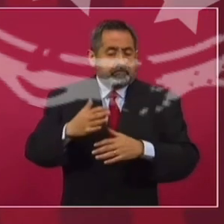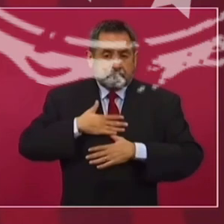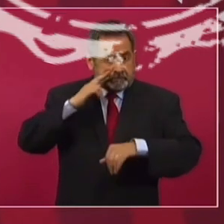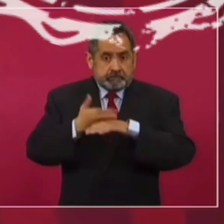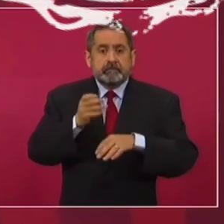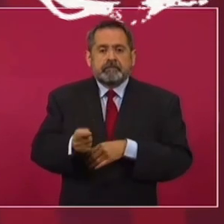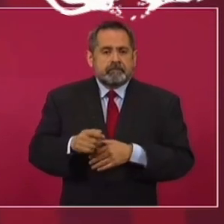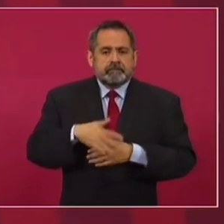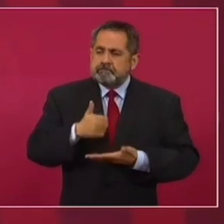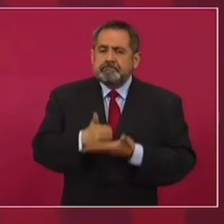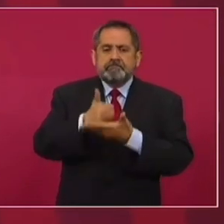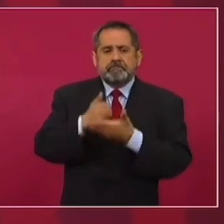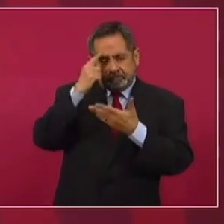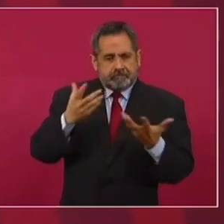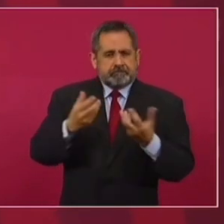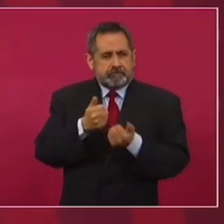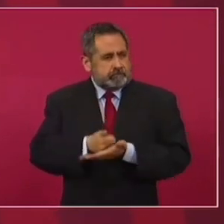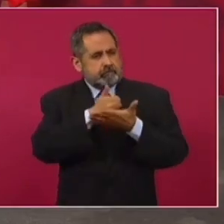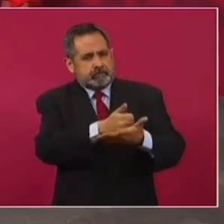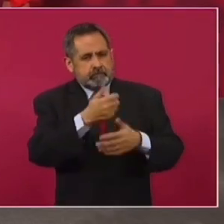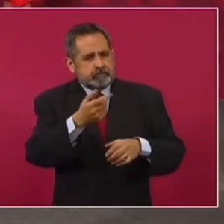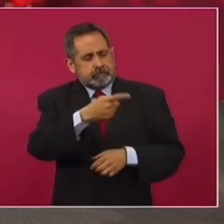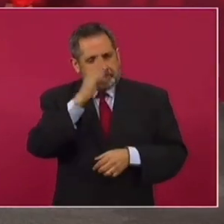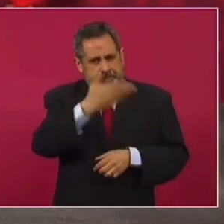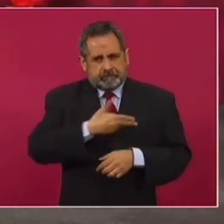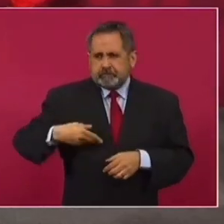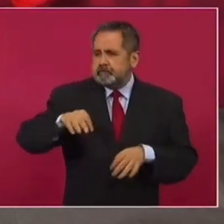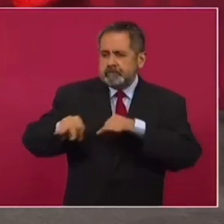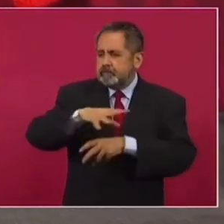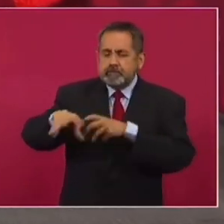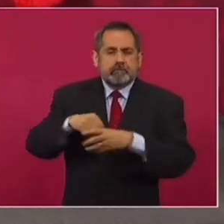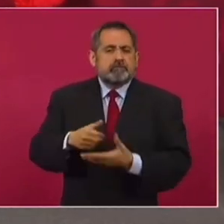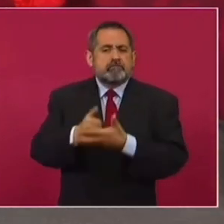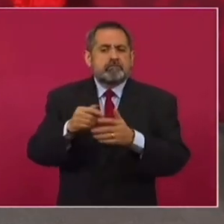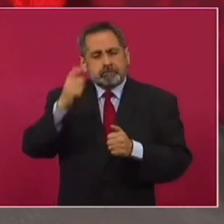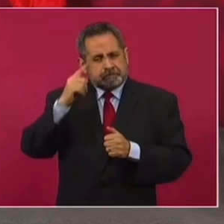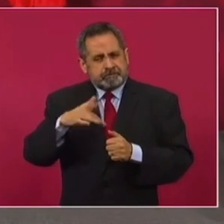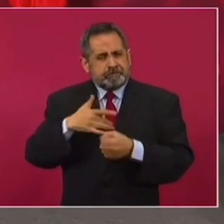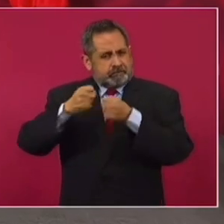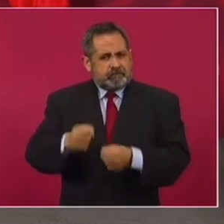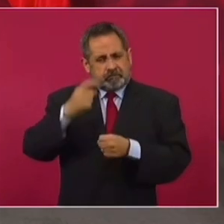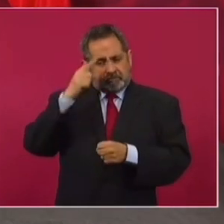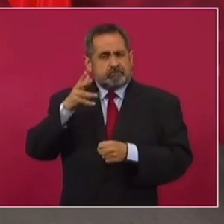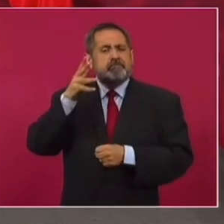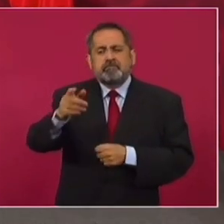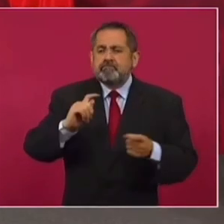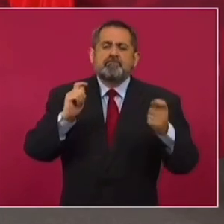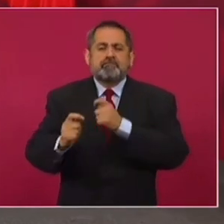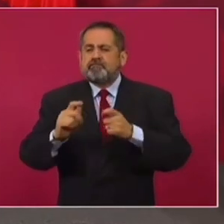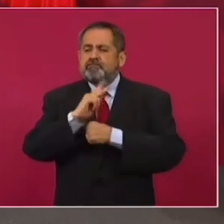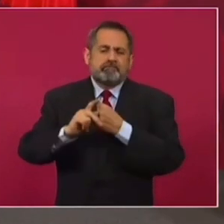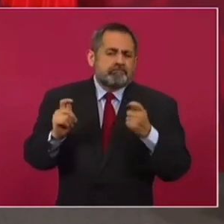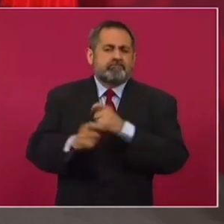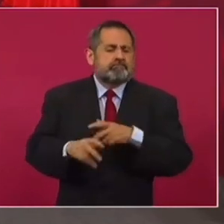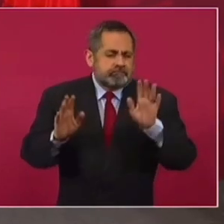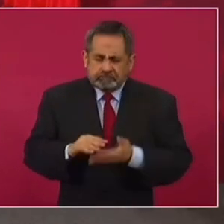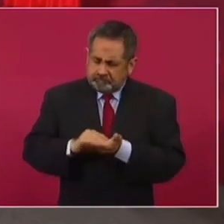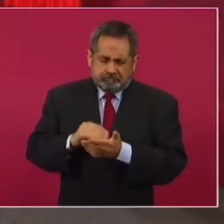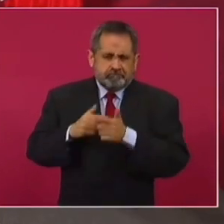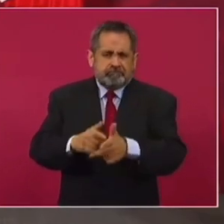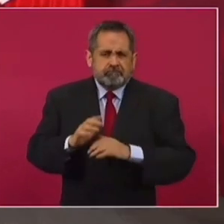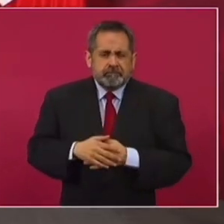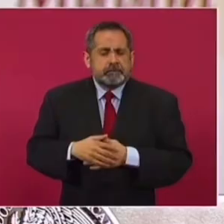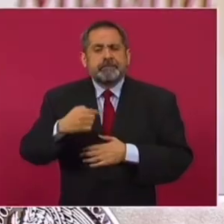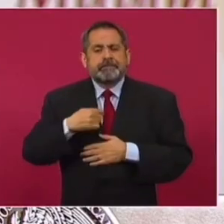Mi tarea es la de ayudar al señor presidente de la República en este trabajo de consolidación, de transformación del país. Y ahí seguimos. Yo